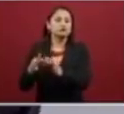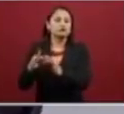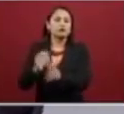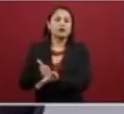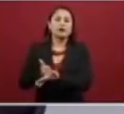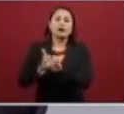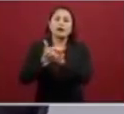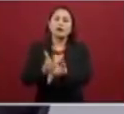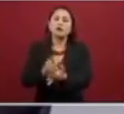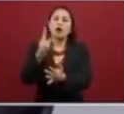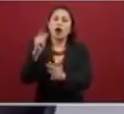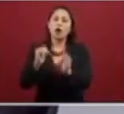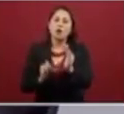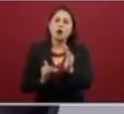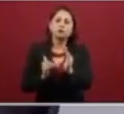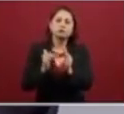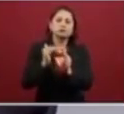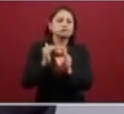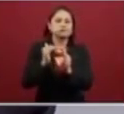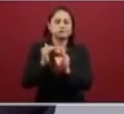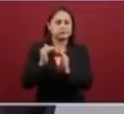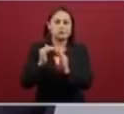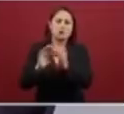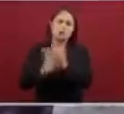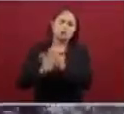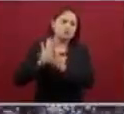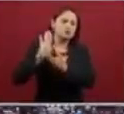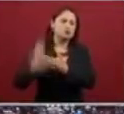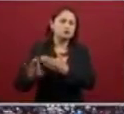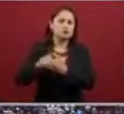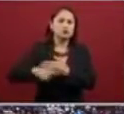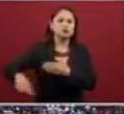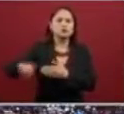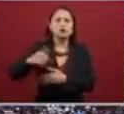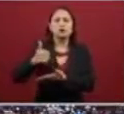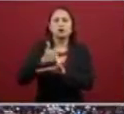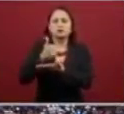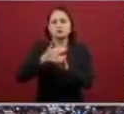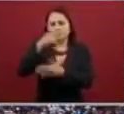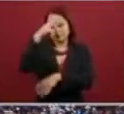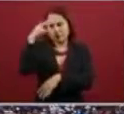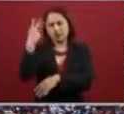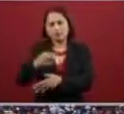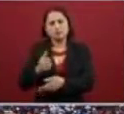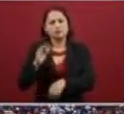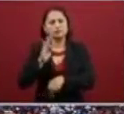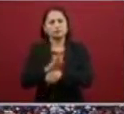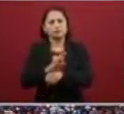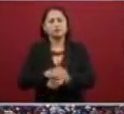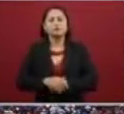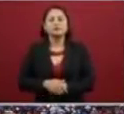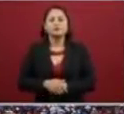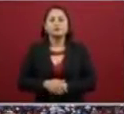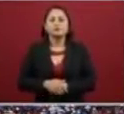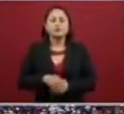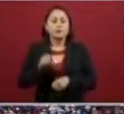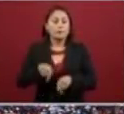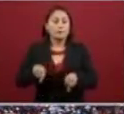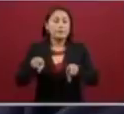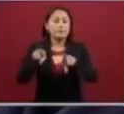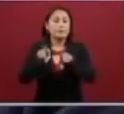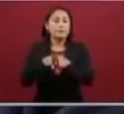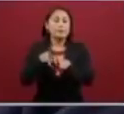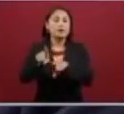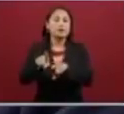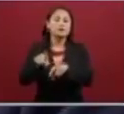buena parte del Valle de México. También se terminará este año el